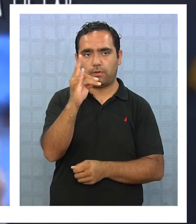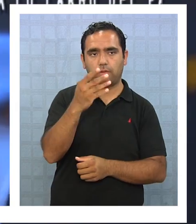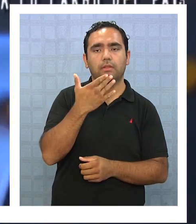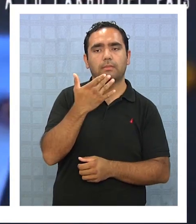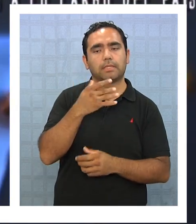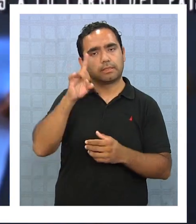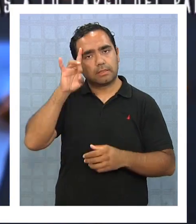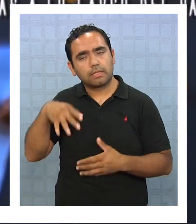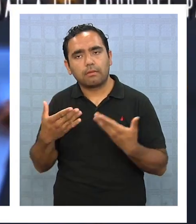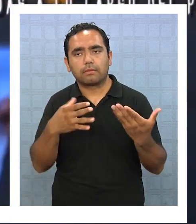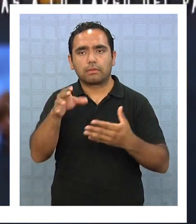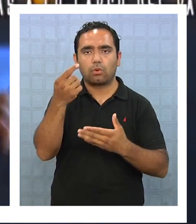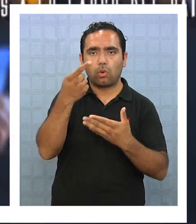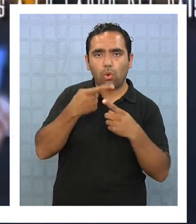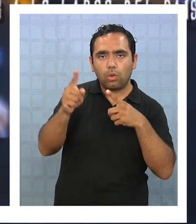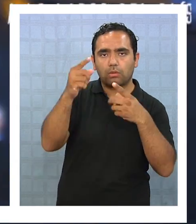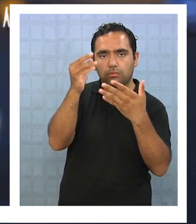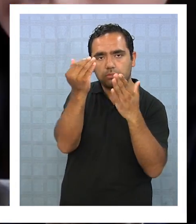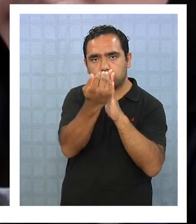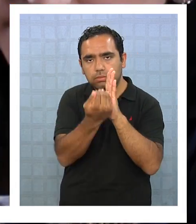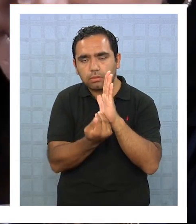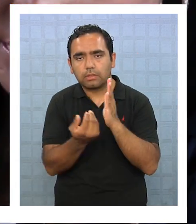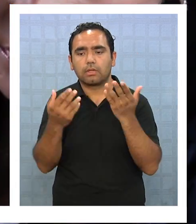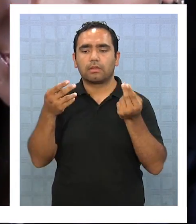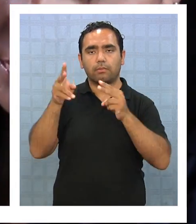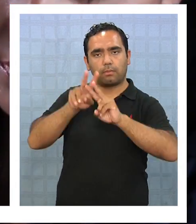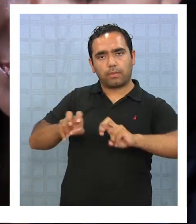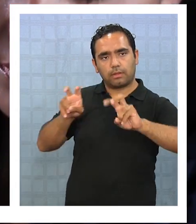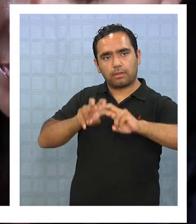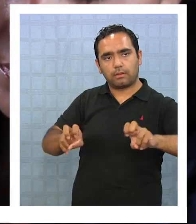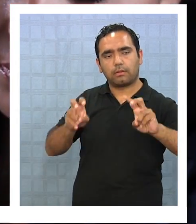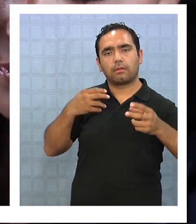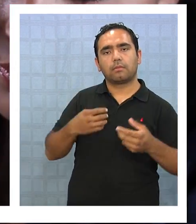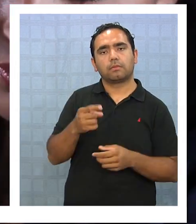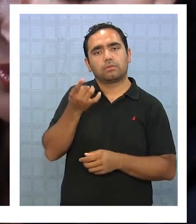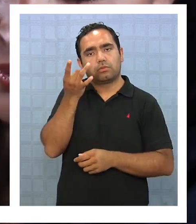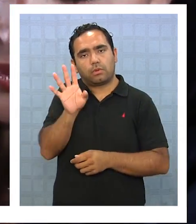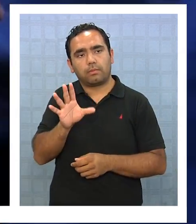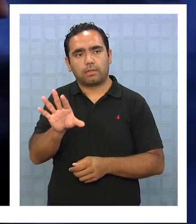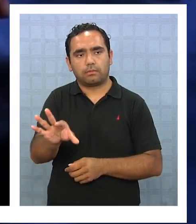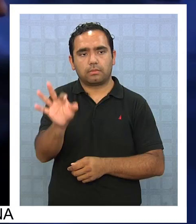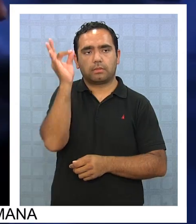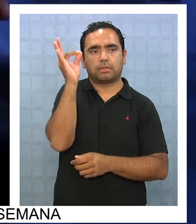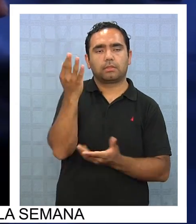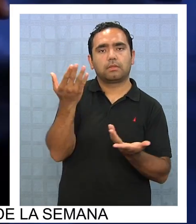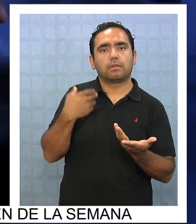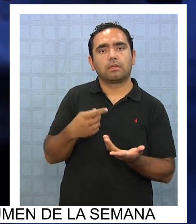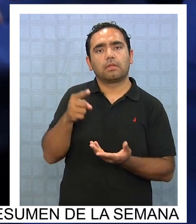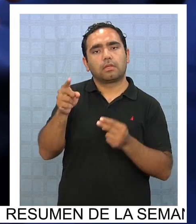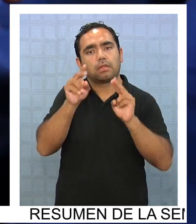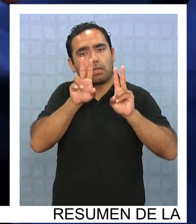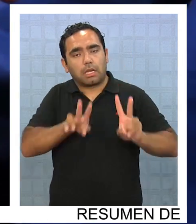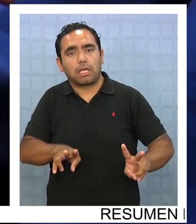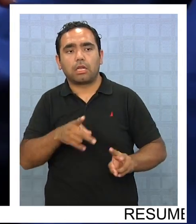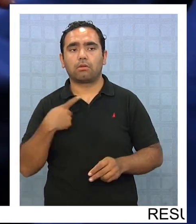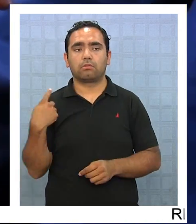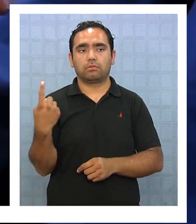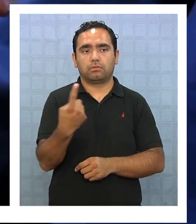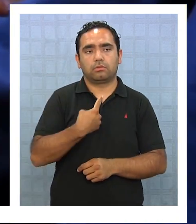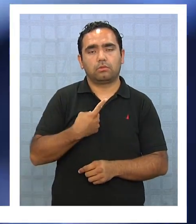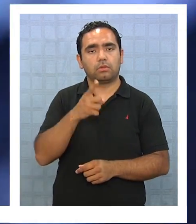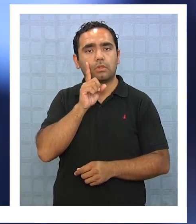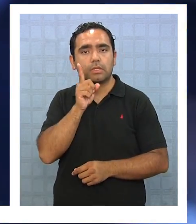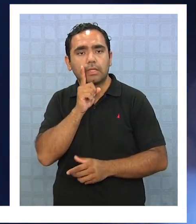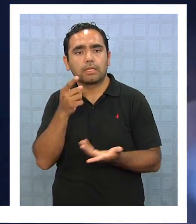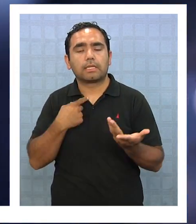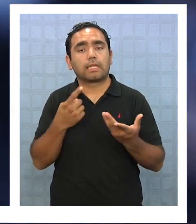antecedente, pero insisto, todo es materia de investigación, estamos recién en las primeras horas del hallazgo, la primera tranquilidad que nosotros podemos tener